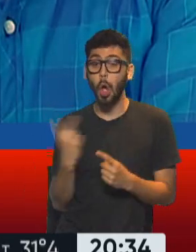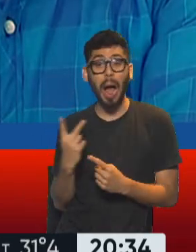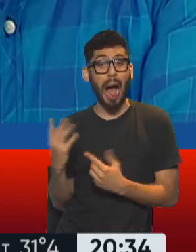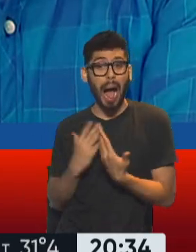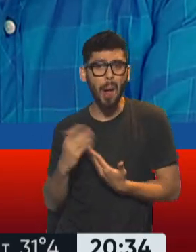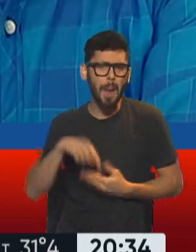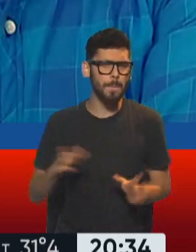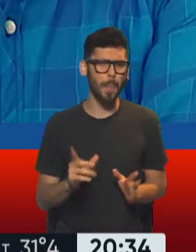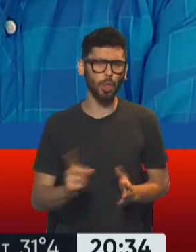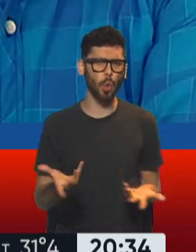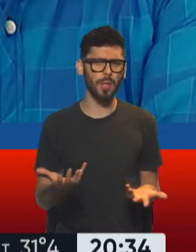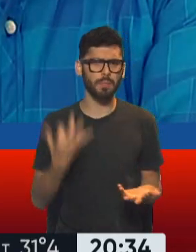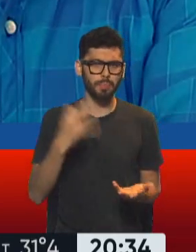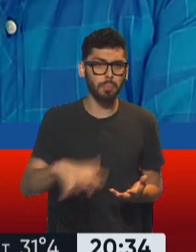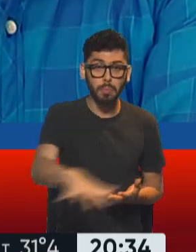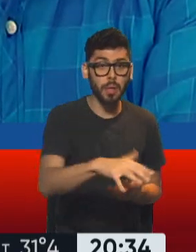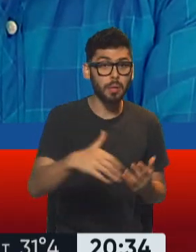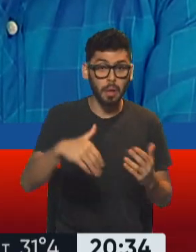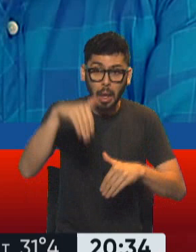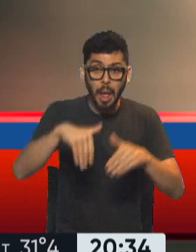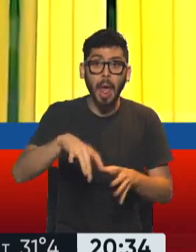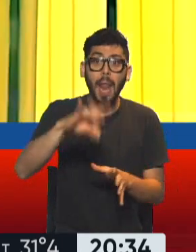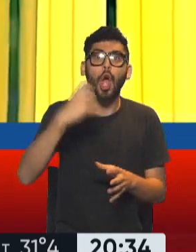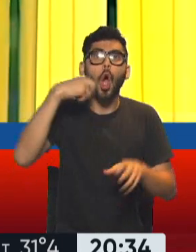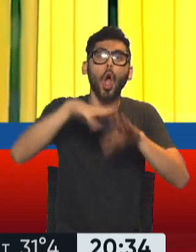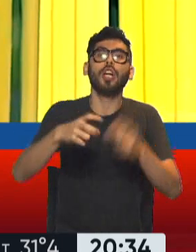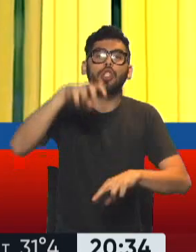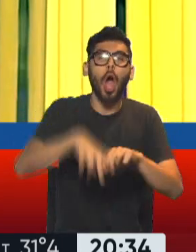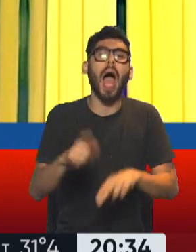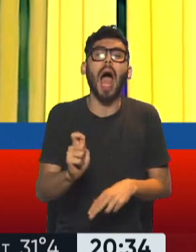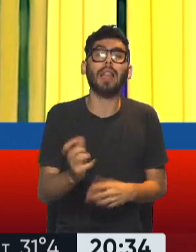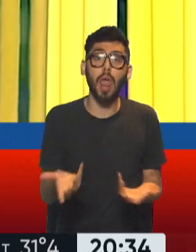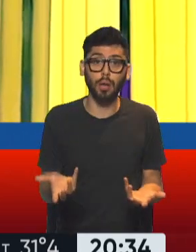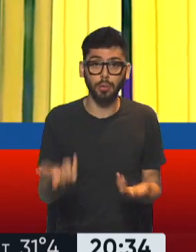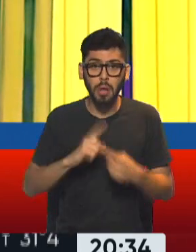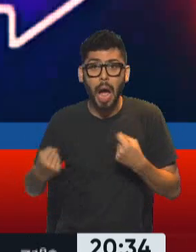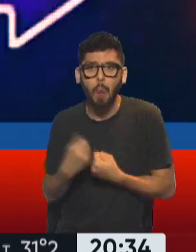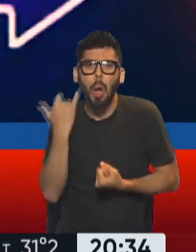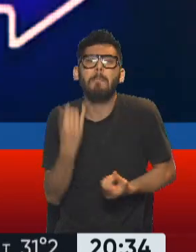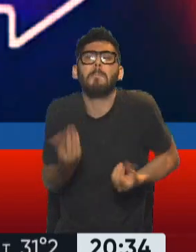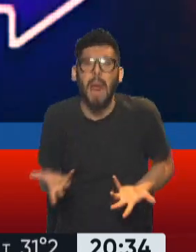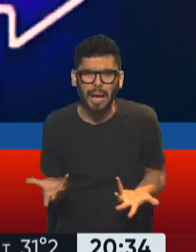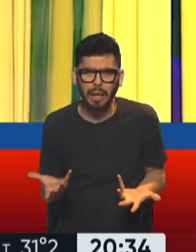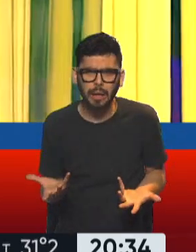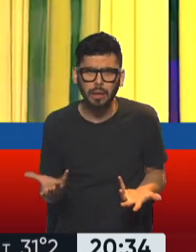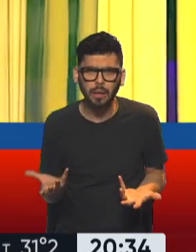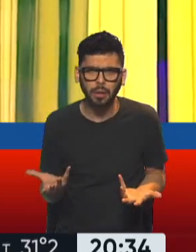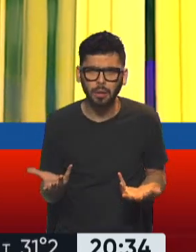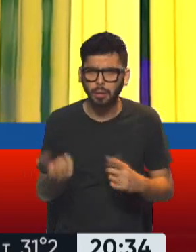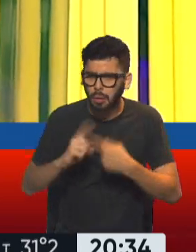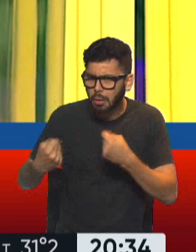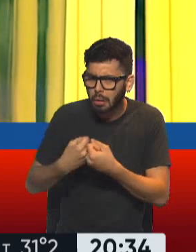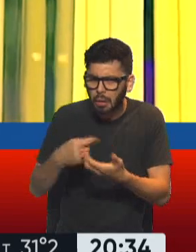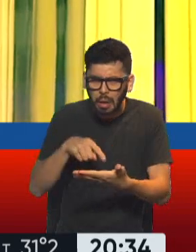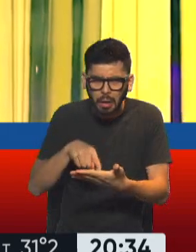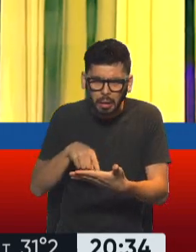sino para que la gente elija a quienes quieren el congreso para que queremos un acuerdo no ahí voy no cuál es el contenido del